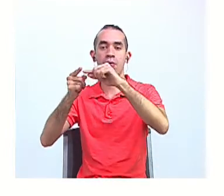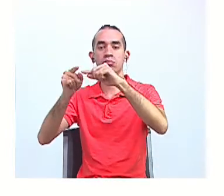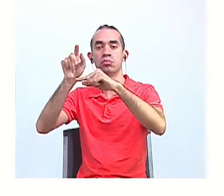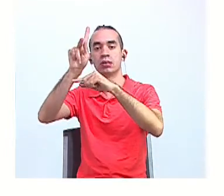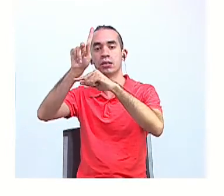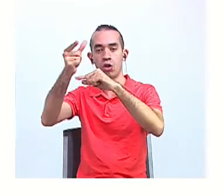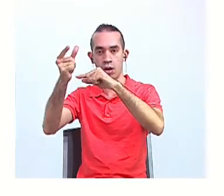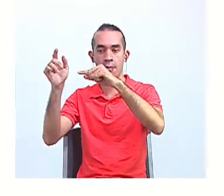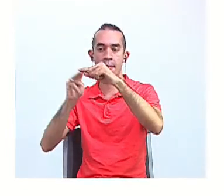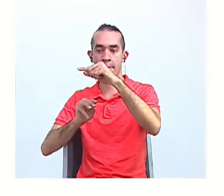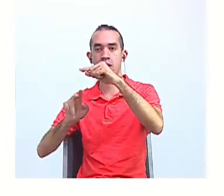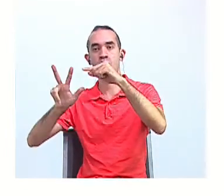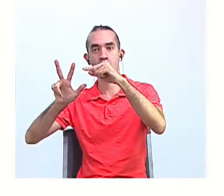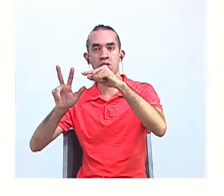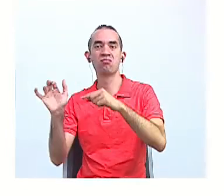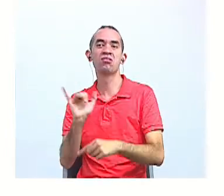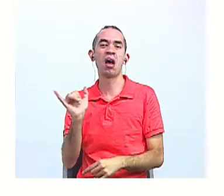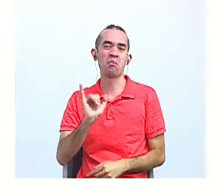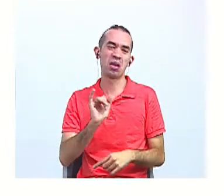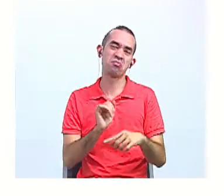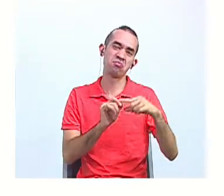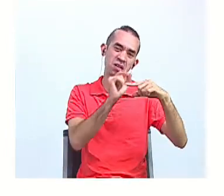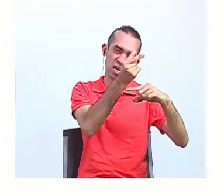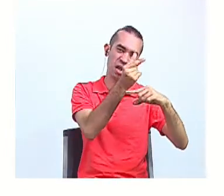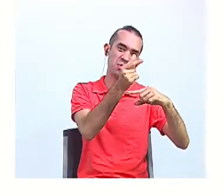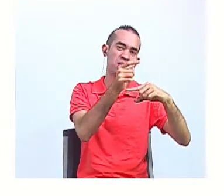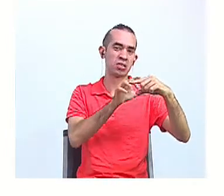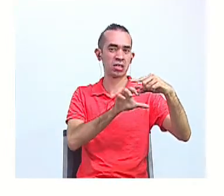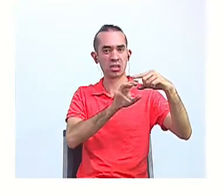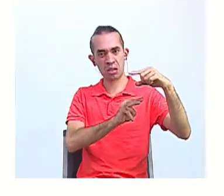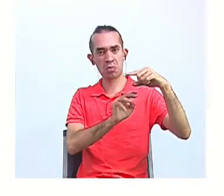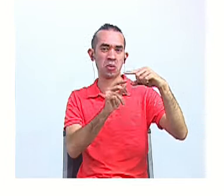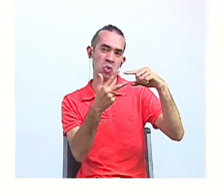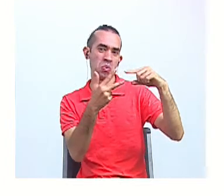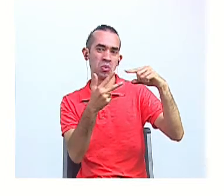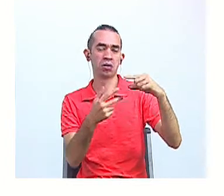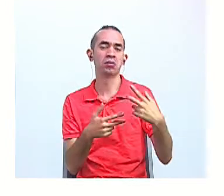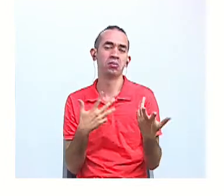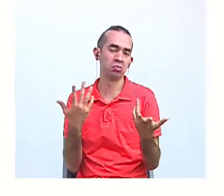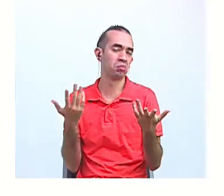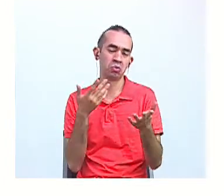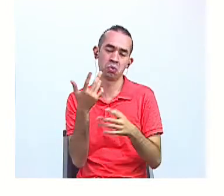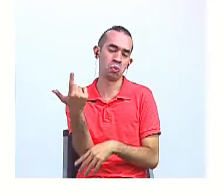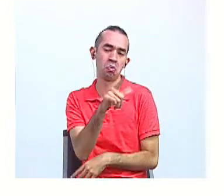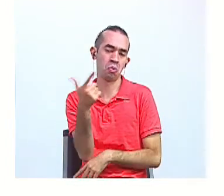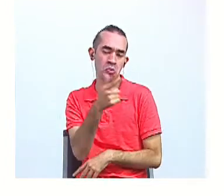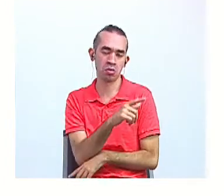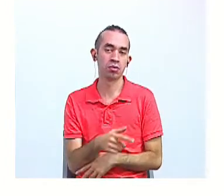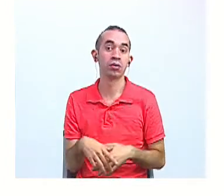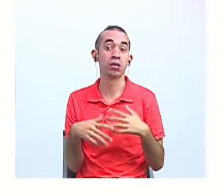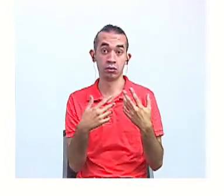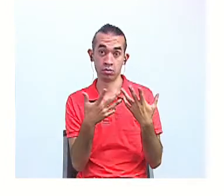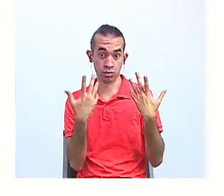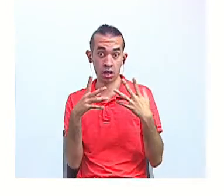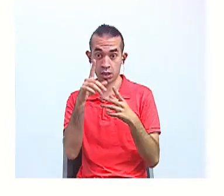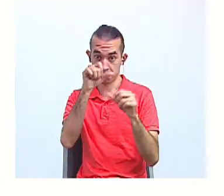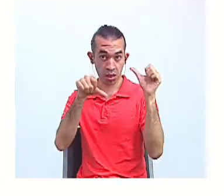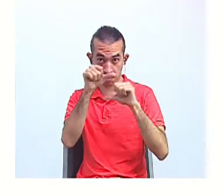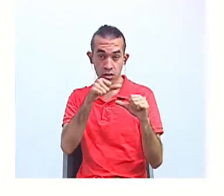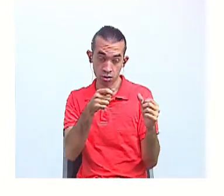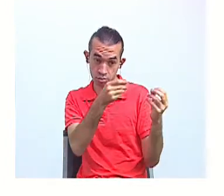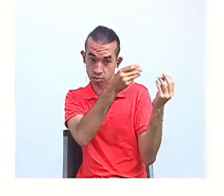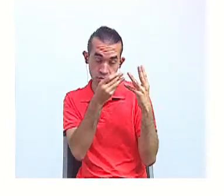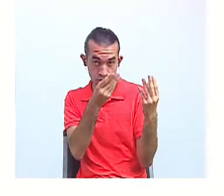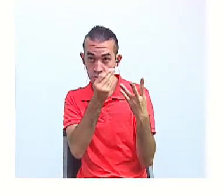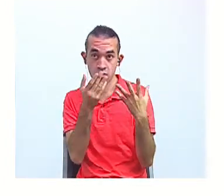también es muy frecuente utilizar gramo por centímetro cúbico. Con los datos obtenidos en el experimento que acabamos de ver, vamos a